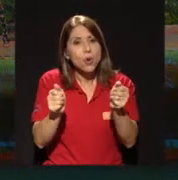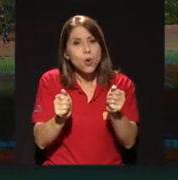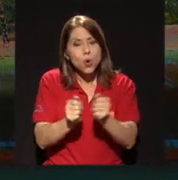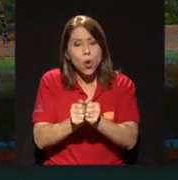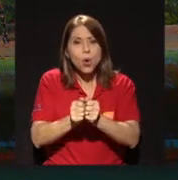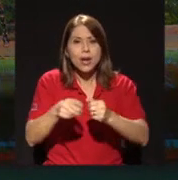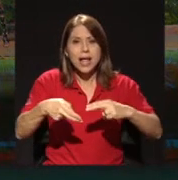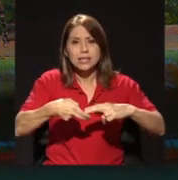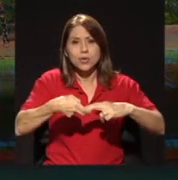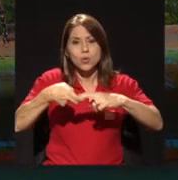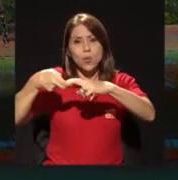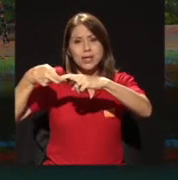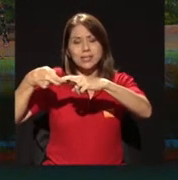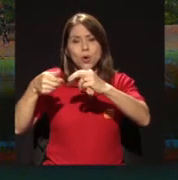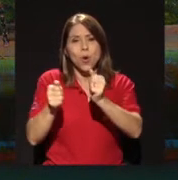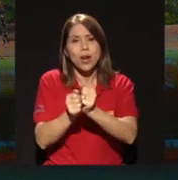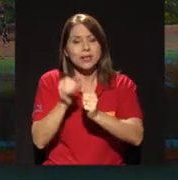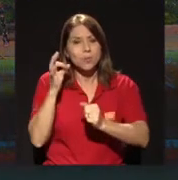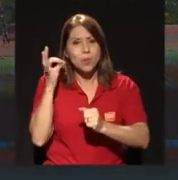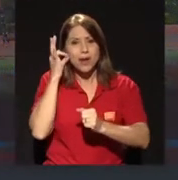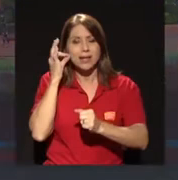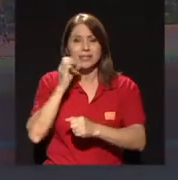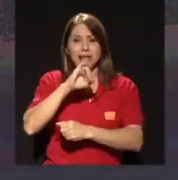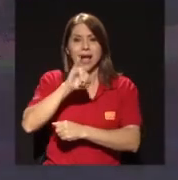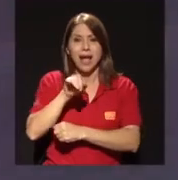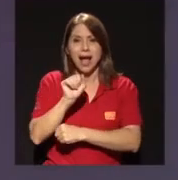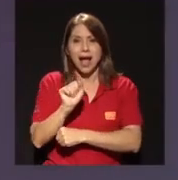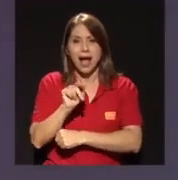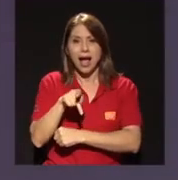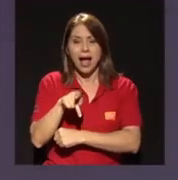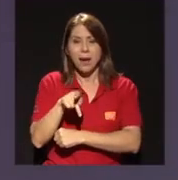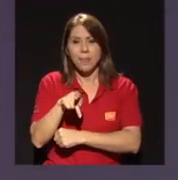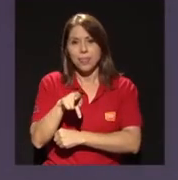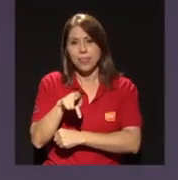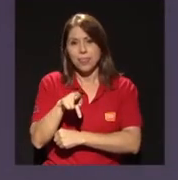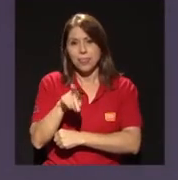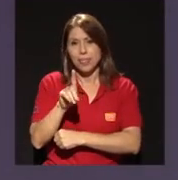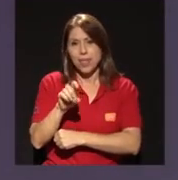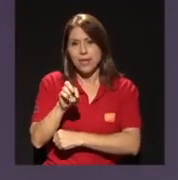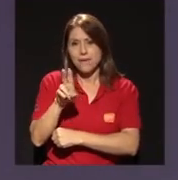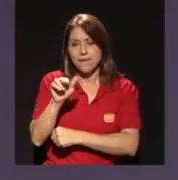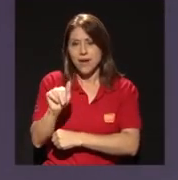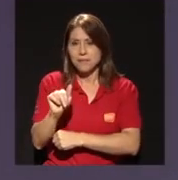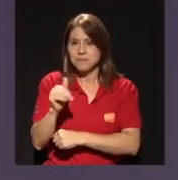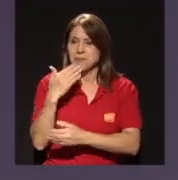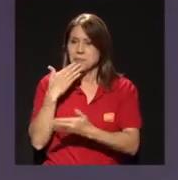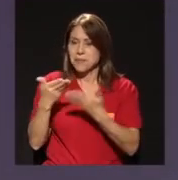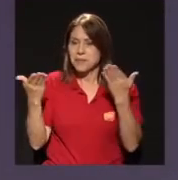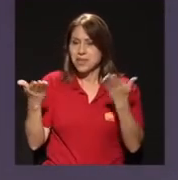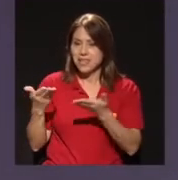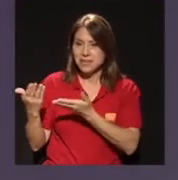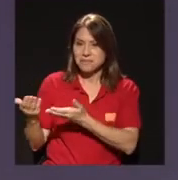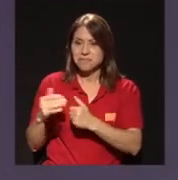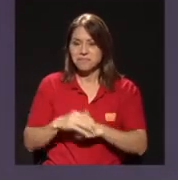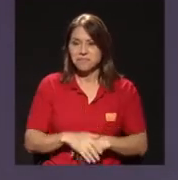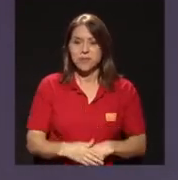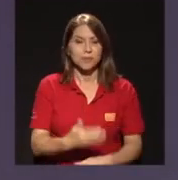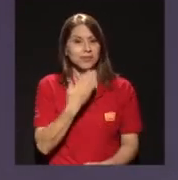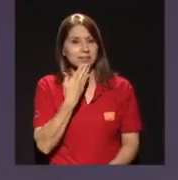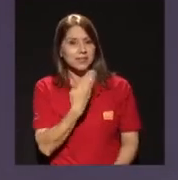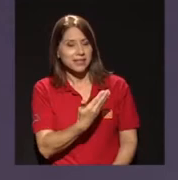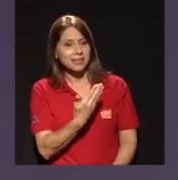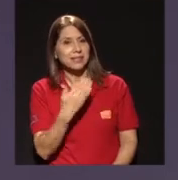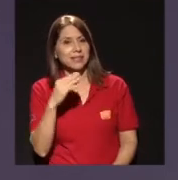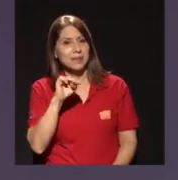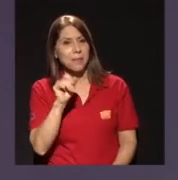en Habdeba. De nuevo, María, bienvenida. Es toda suya la palabra. Muchas gracias, Marta. Un